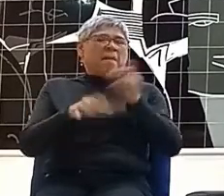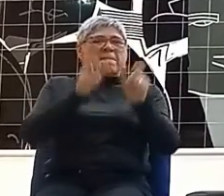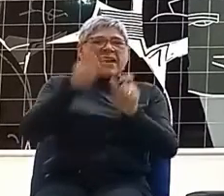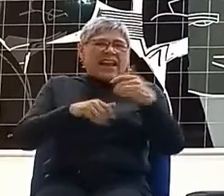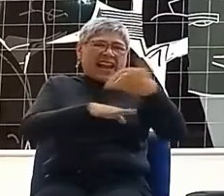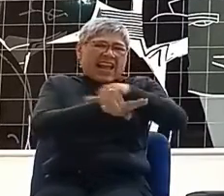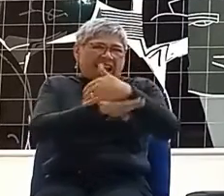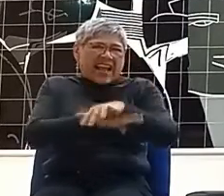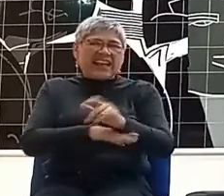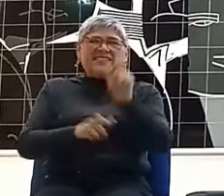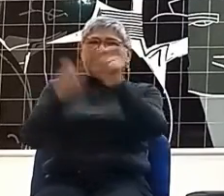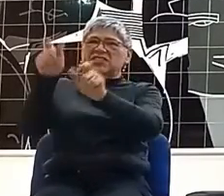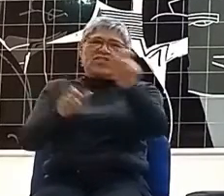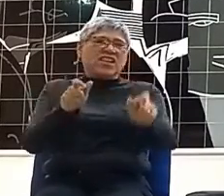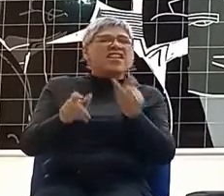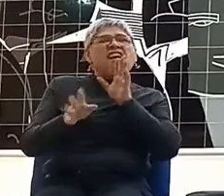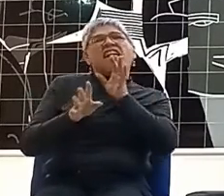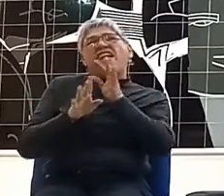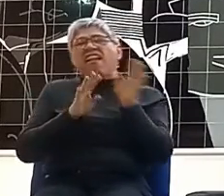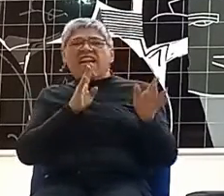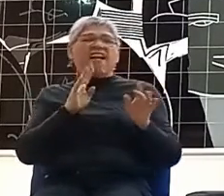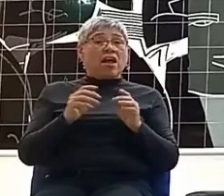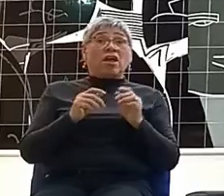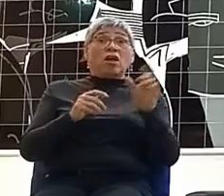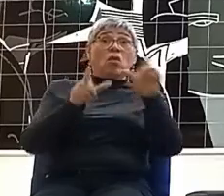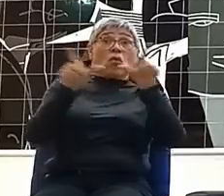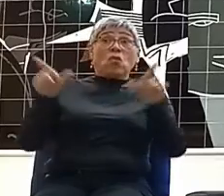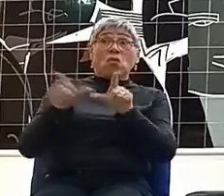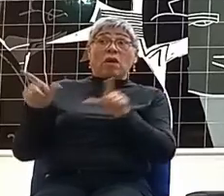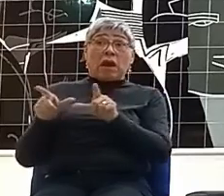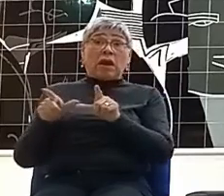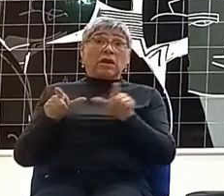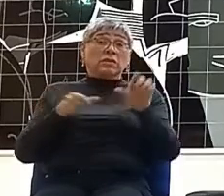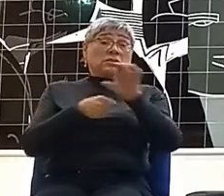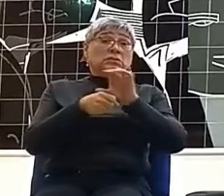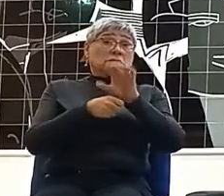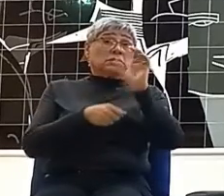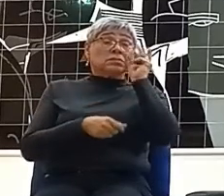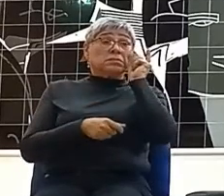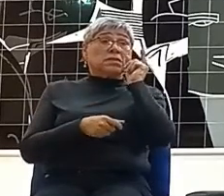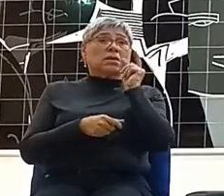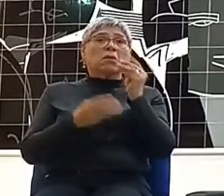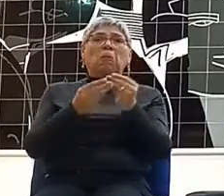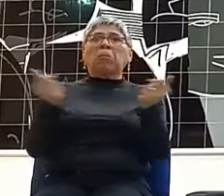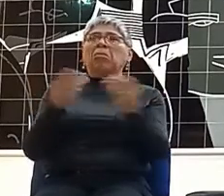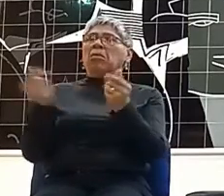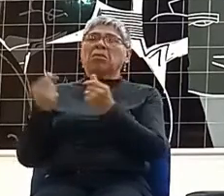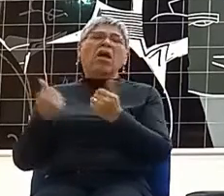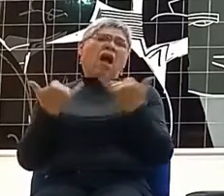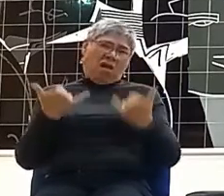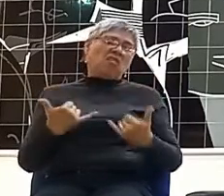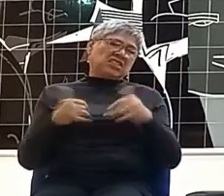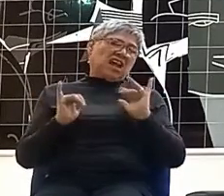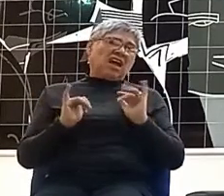calle, lugares de la ciudad que ya han desaparecido,